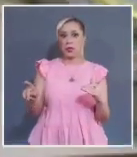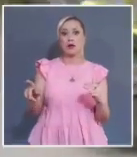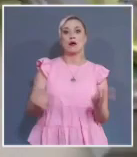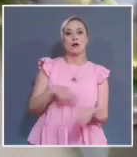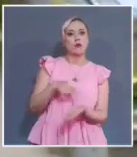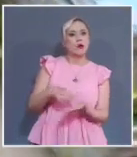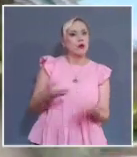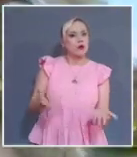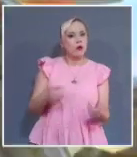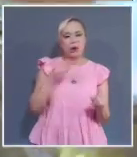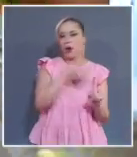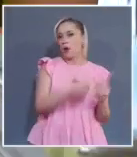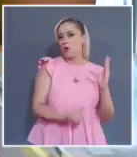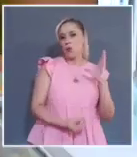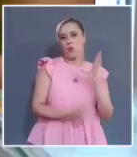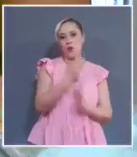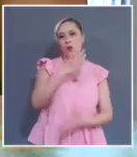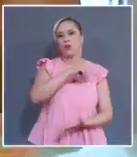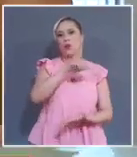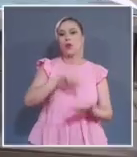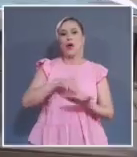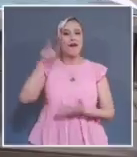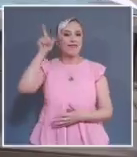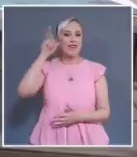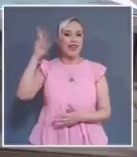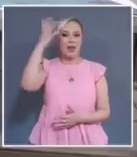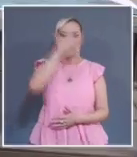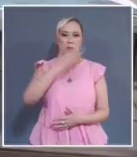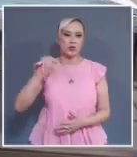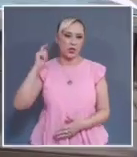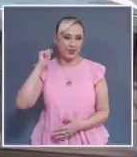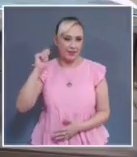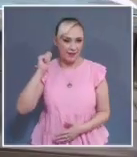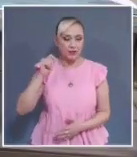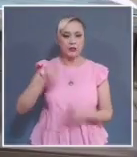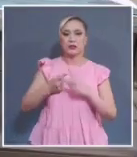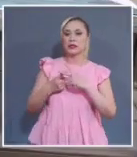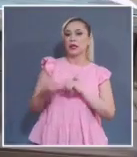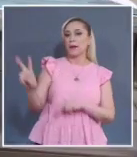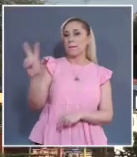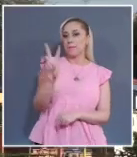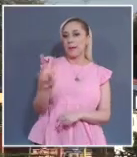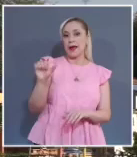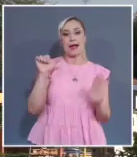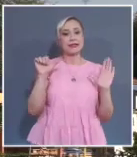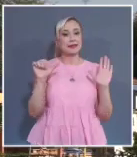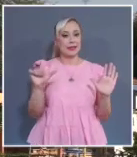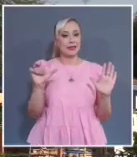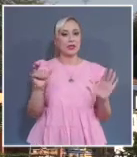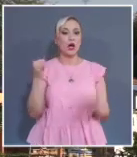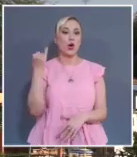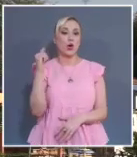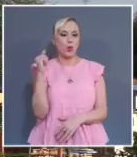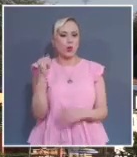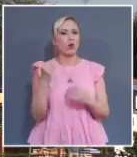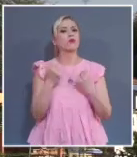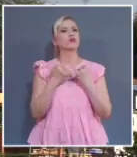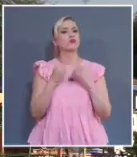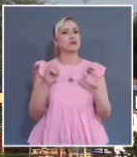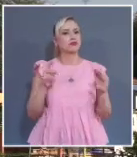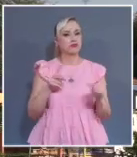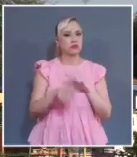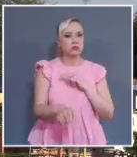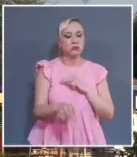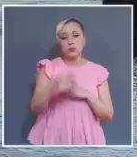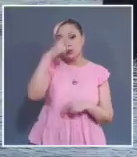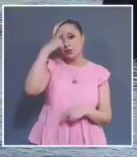su residencia en la ciudad de Villahermosa e iniciará funciones el viernes 16 de junio. Con el fin de que cuente con asuntos desde su inicio